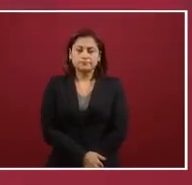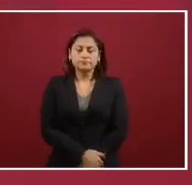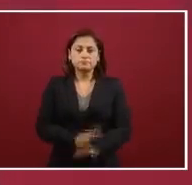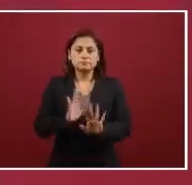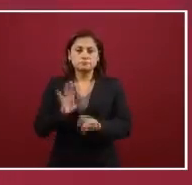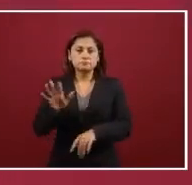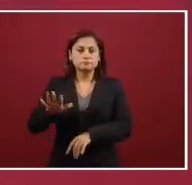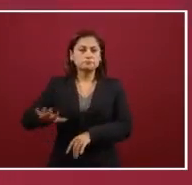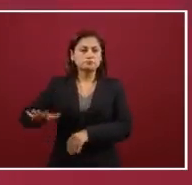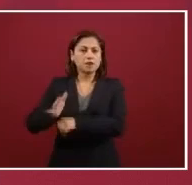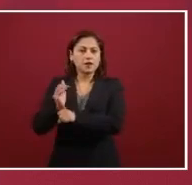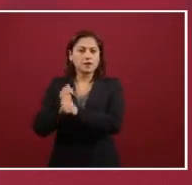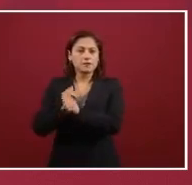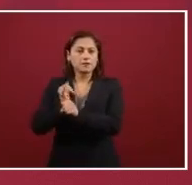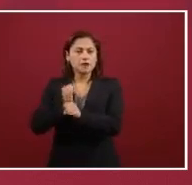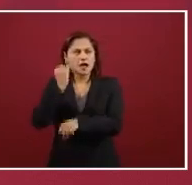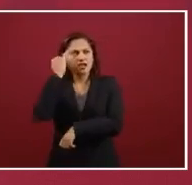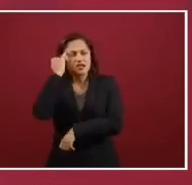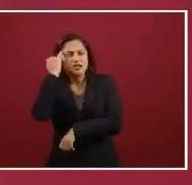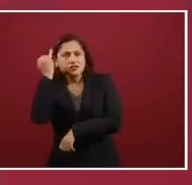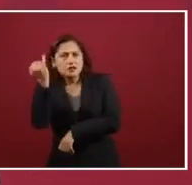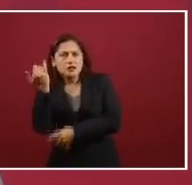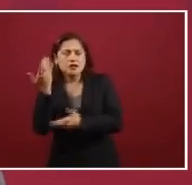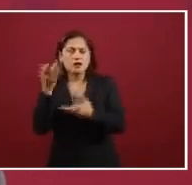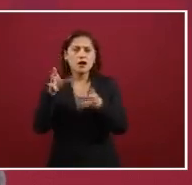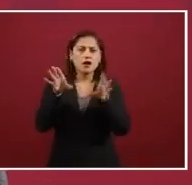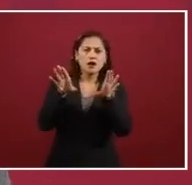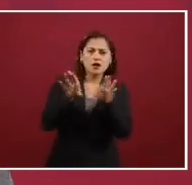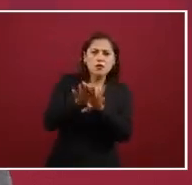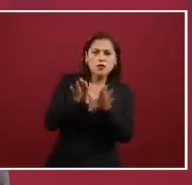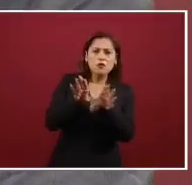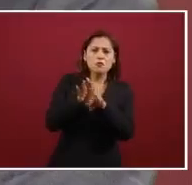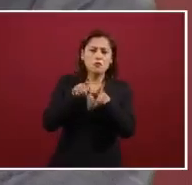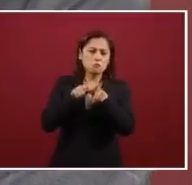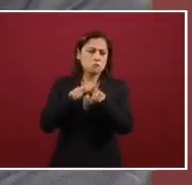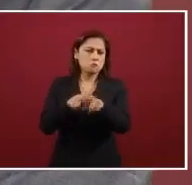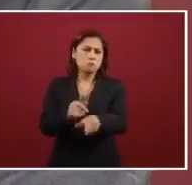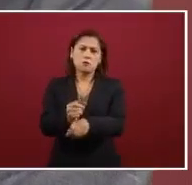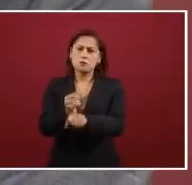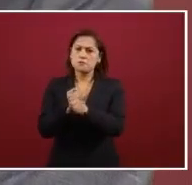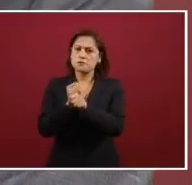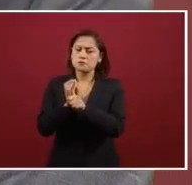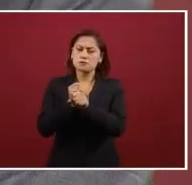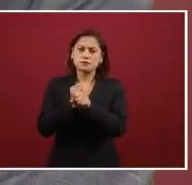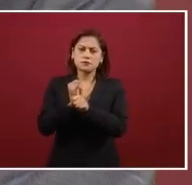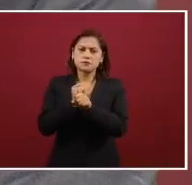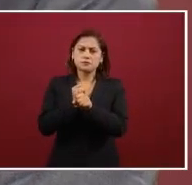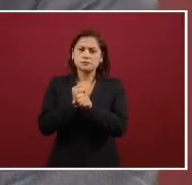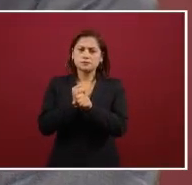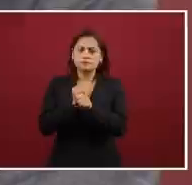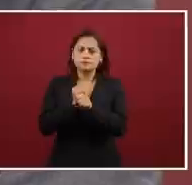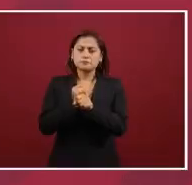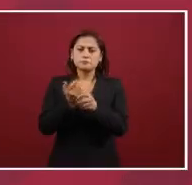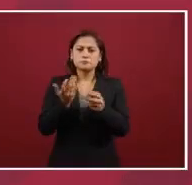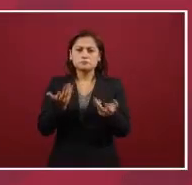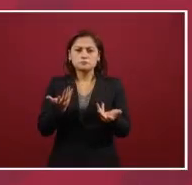Hipótesis y se siguen las investigaciones para